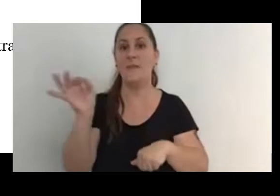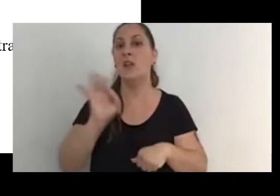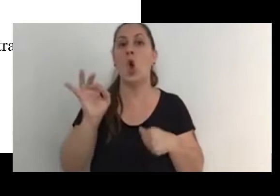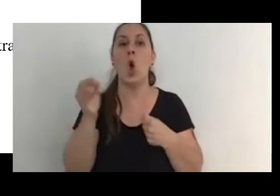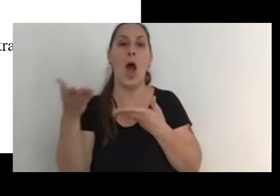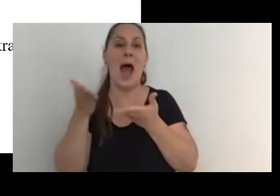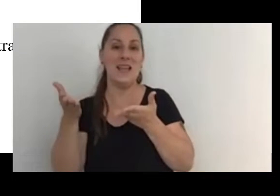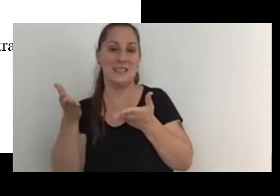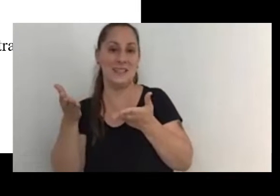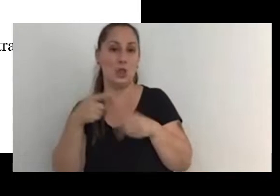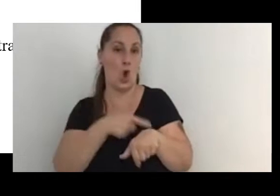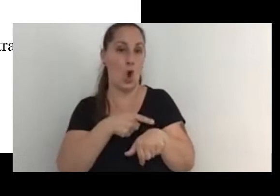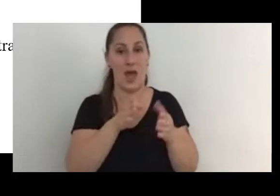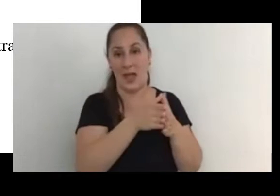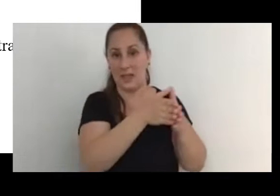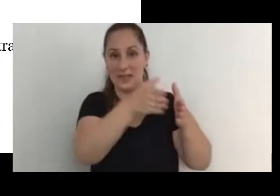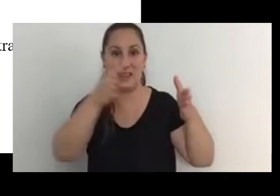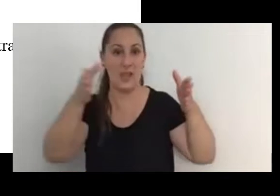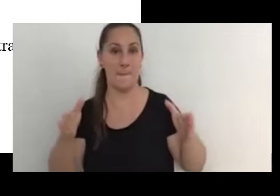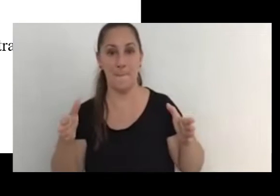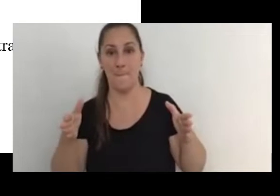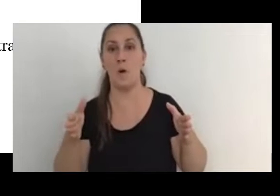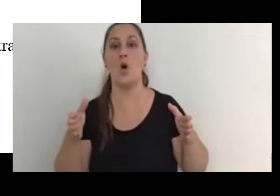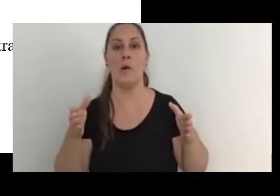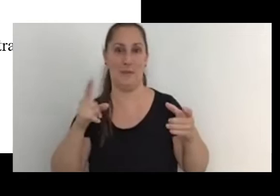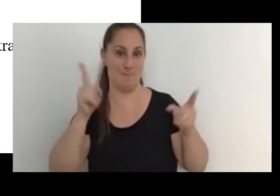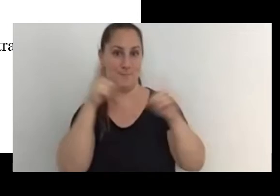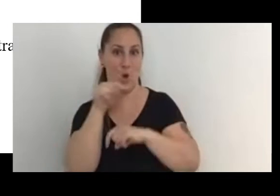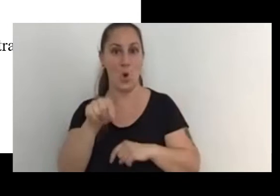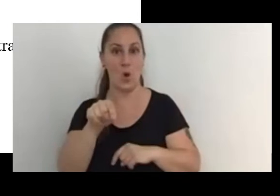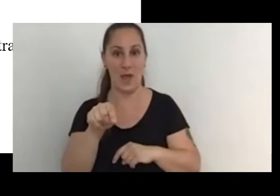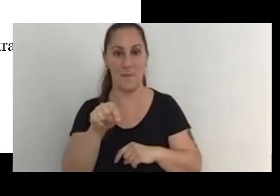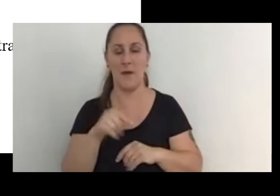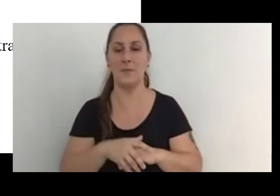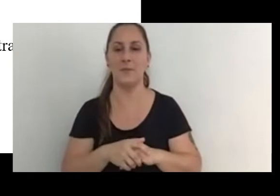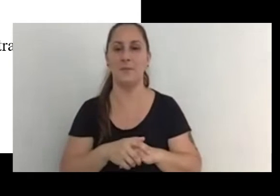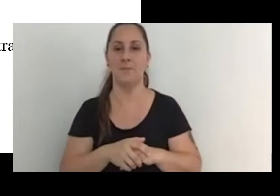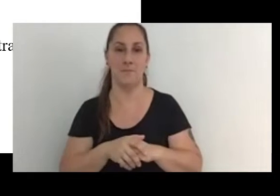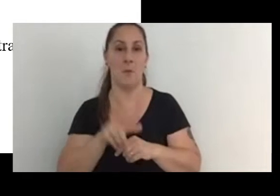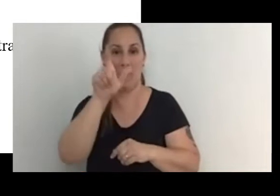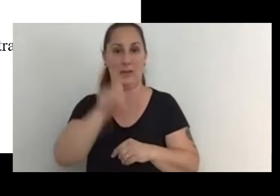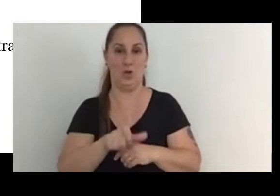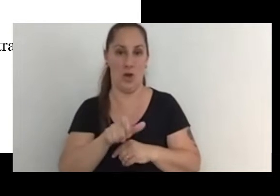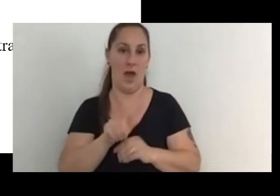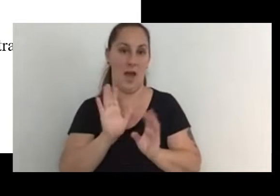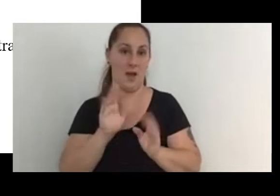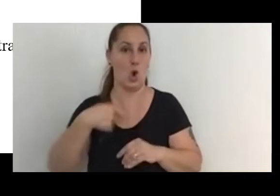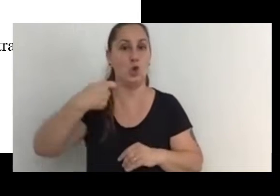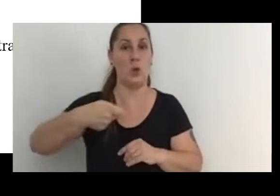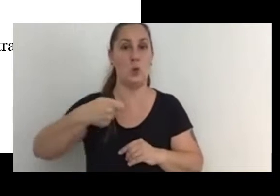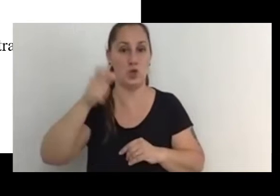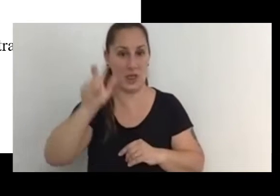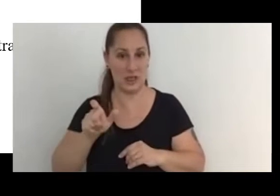el periodo de, digamos, de controversia al sujeto pasivo. También